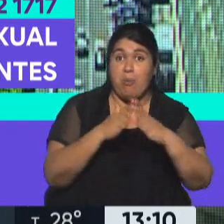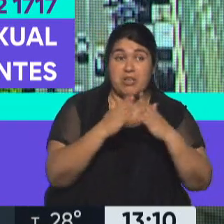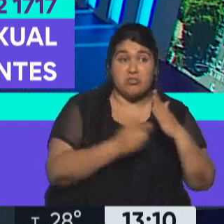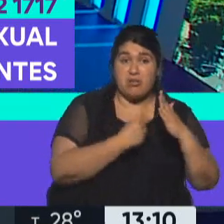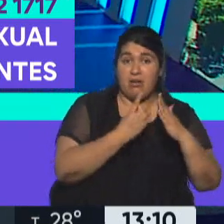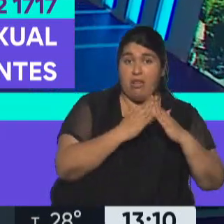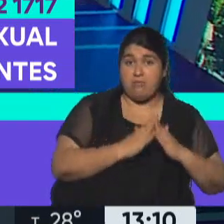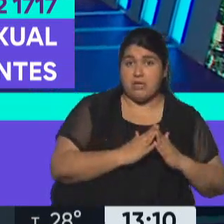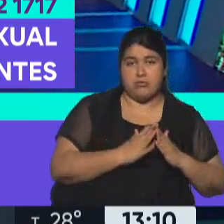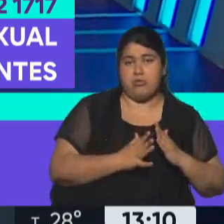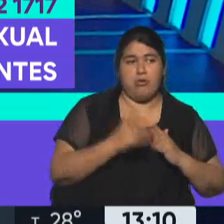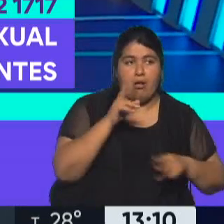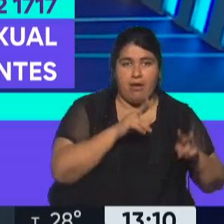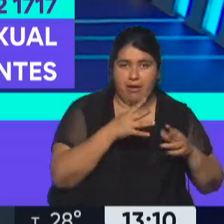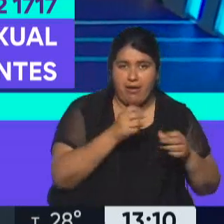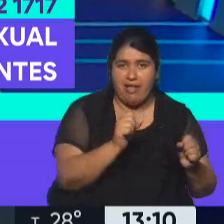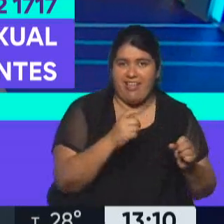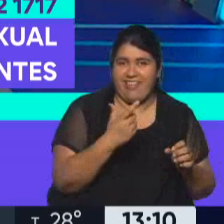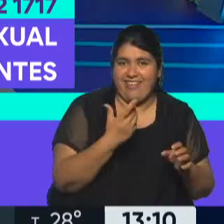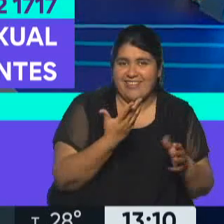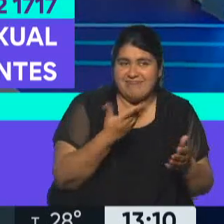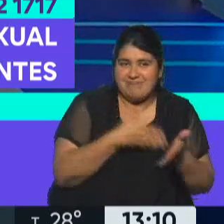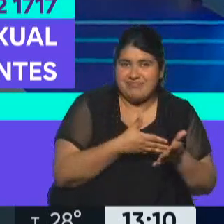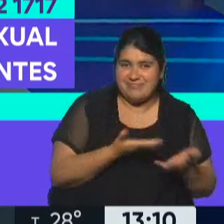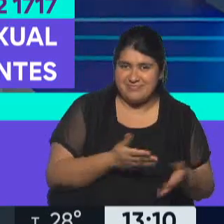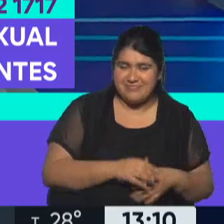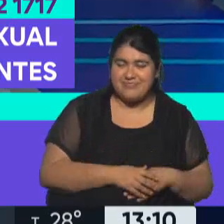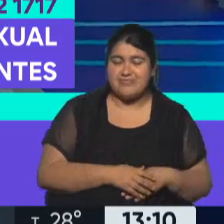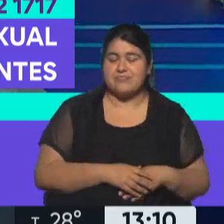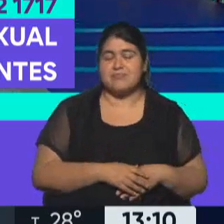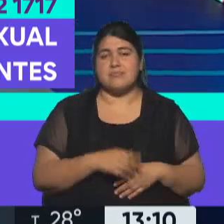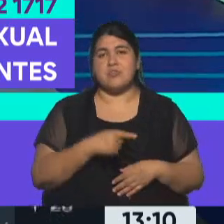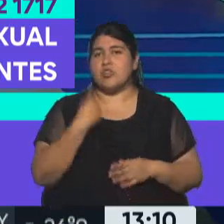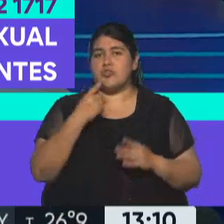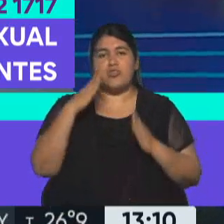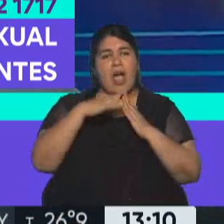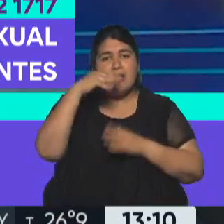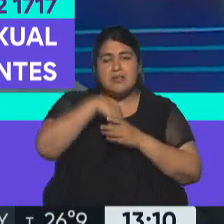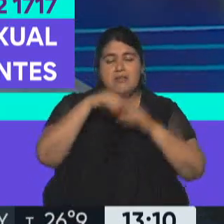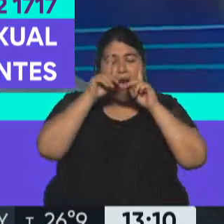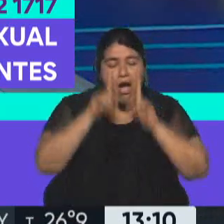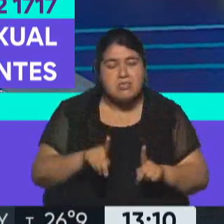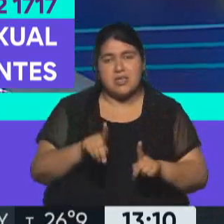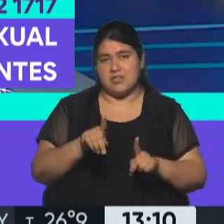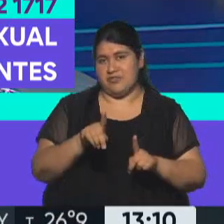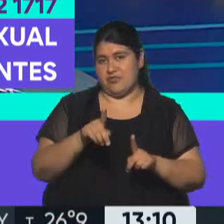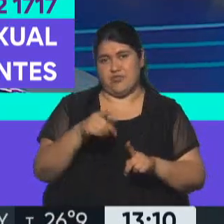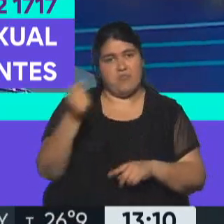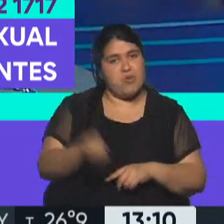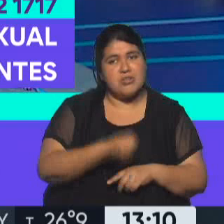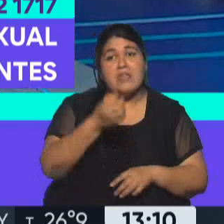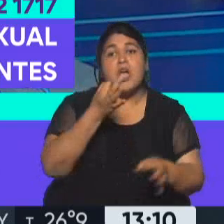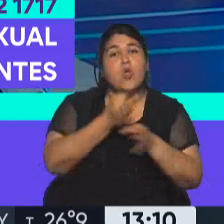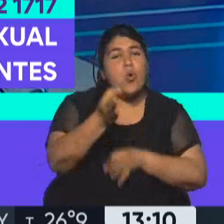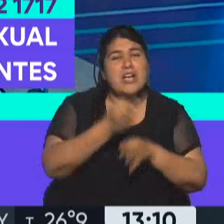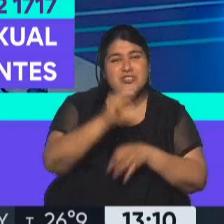No se pudo detectar. Sí hay que estar muy atentos, ¿no? Y hay que estar muy atentos en nuestros hogares también, esto de, insisto, con la educación